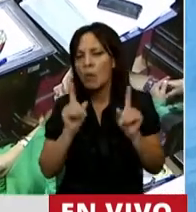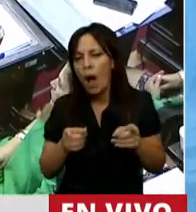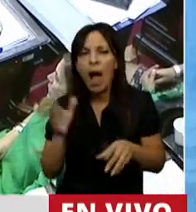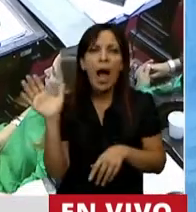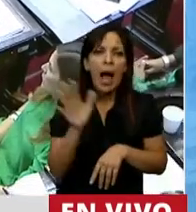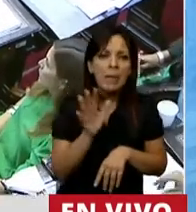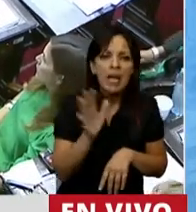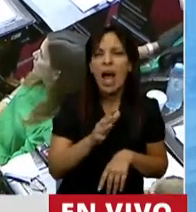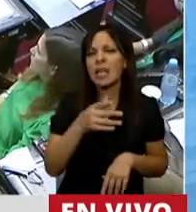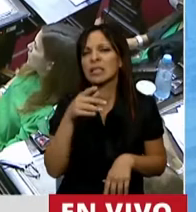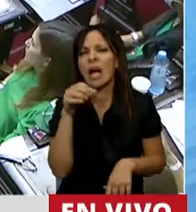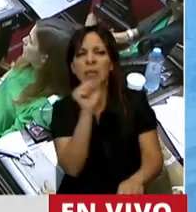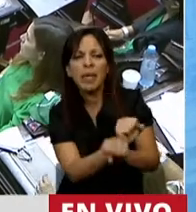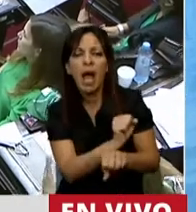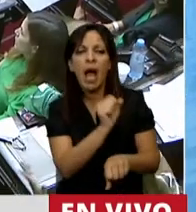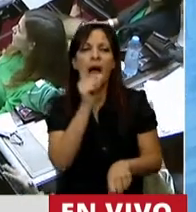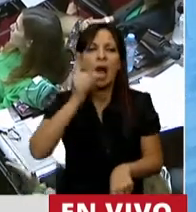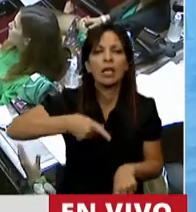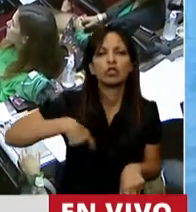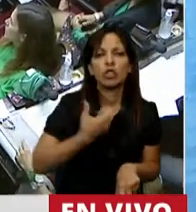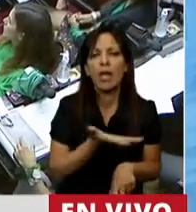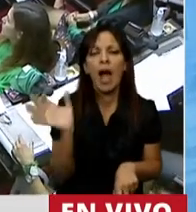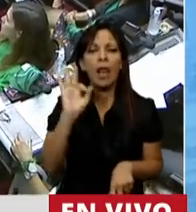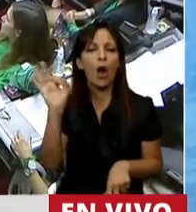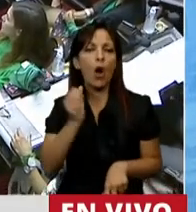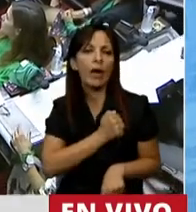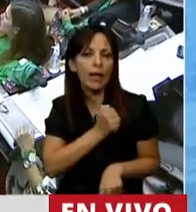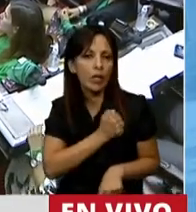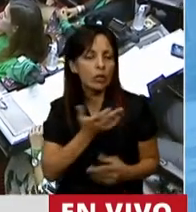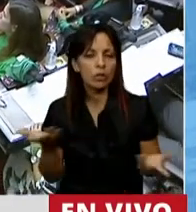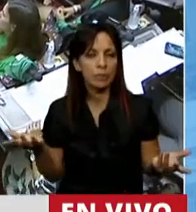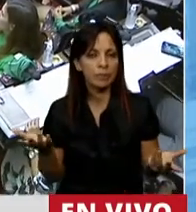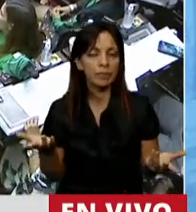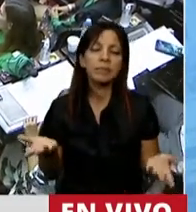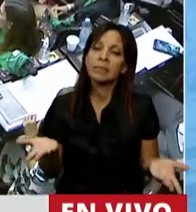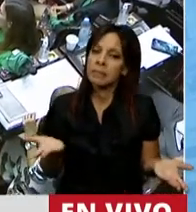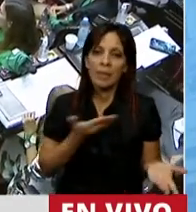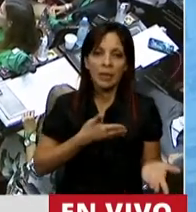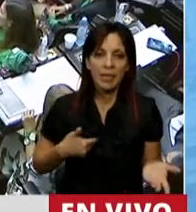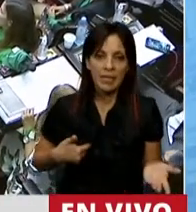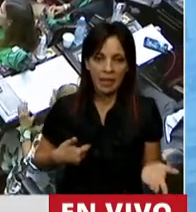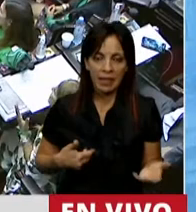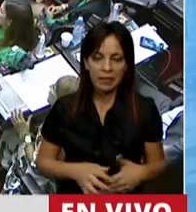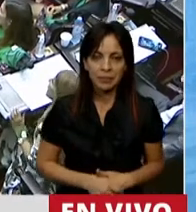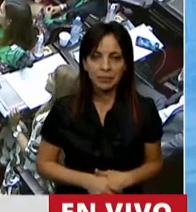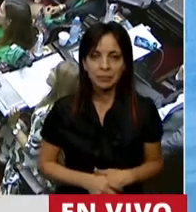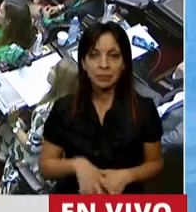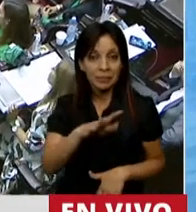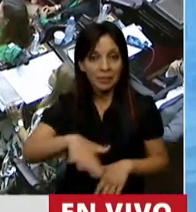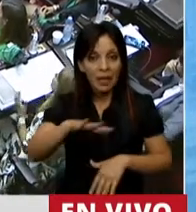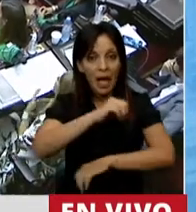de tipo penal, social o religioso. Mire, señor presidente, en